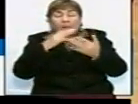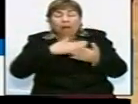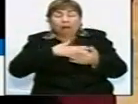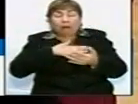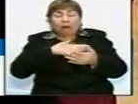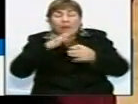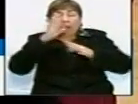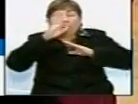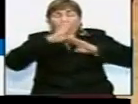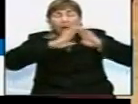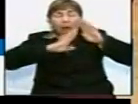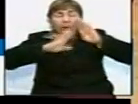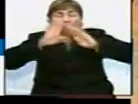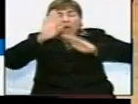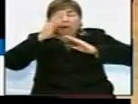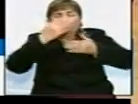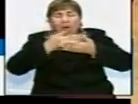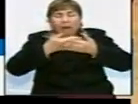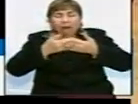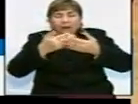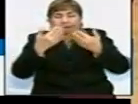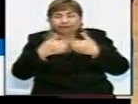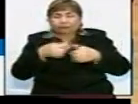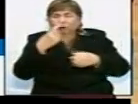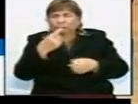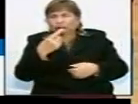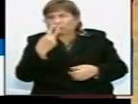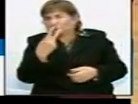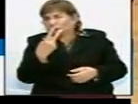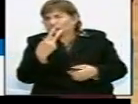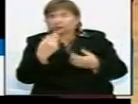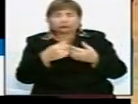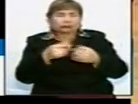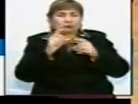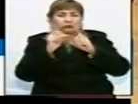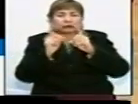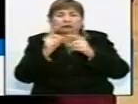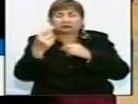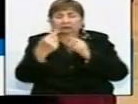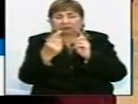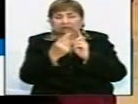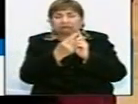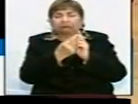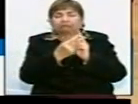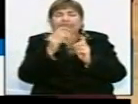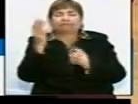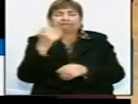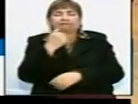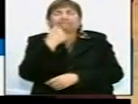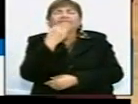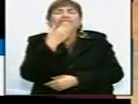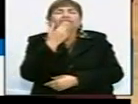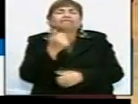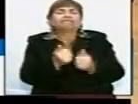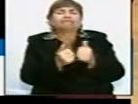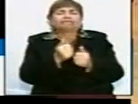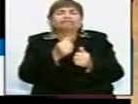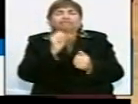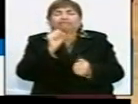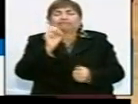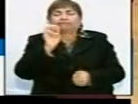mucho el 2014 vino una empresa o dos empresas a preguntar al senami como lo había sido